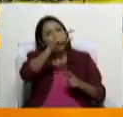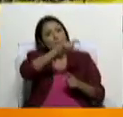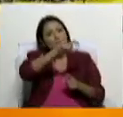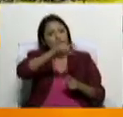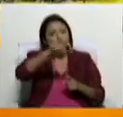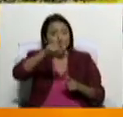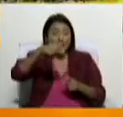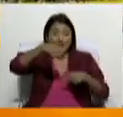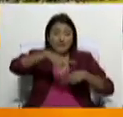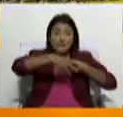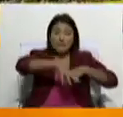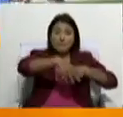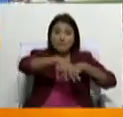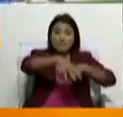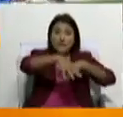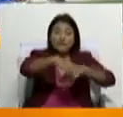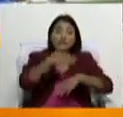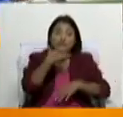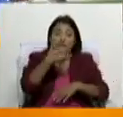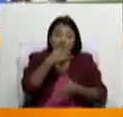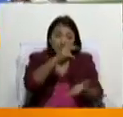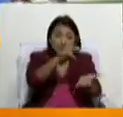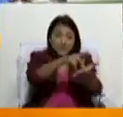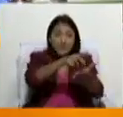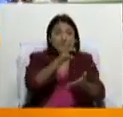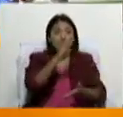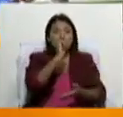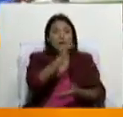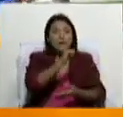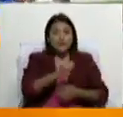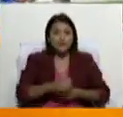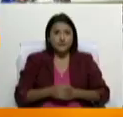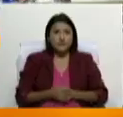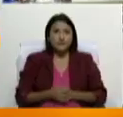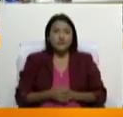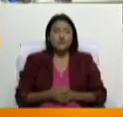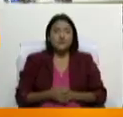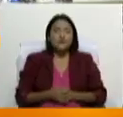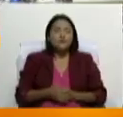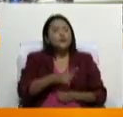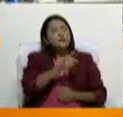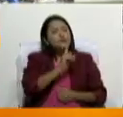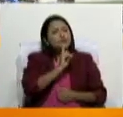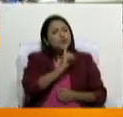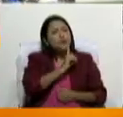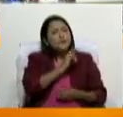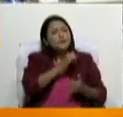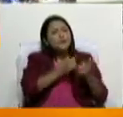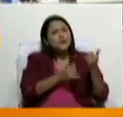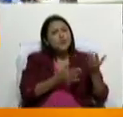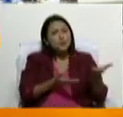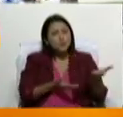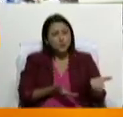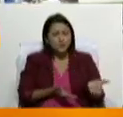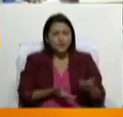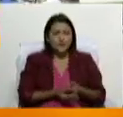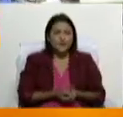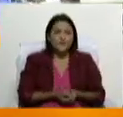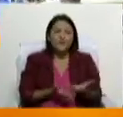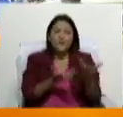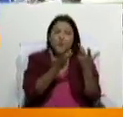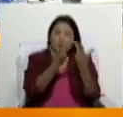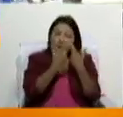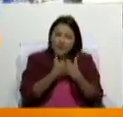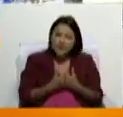esta movilización ya se aproxima a Petare. Por favor, me gustaría que me dijeras tu nombre y tu apellido y además que nos